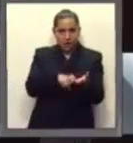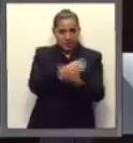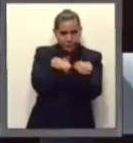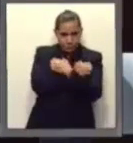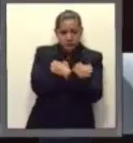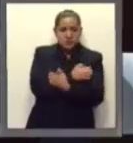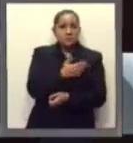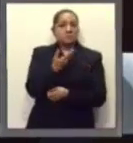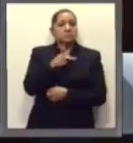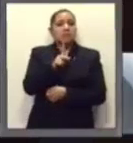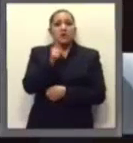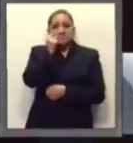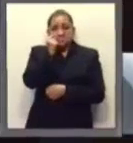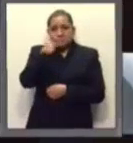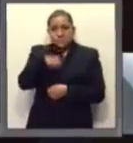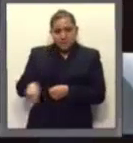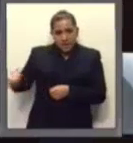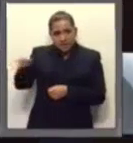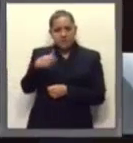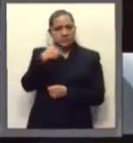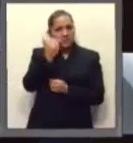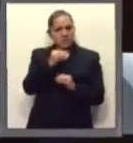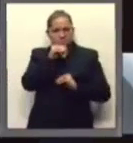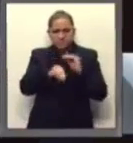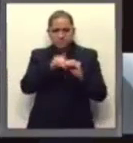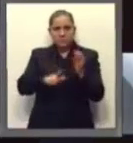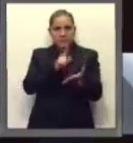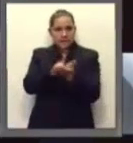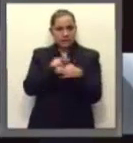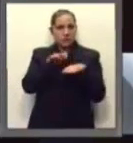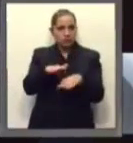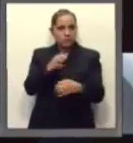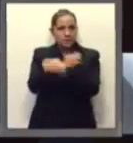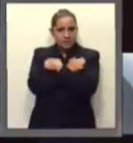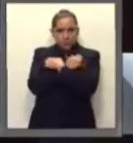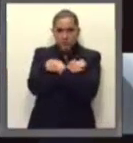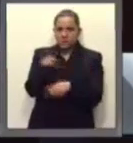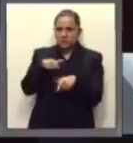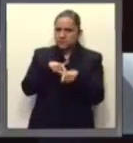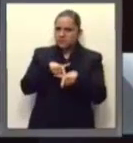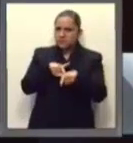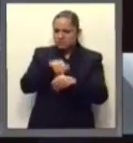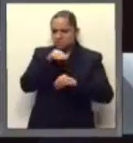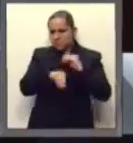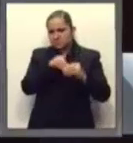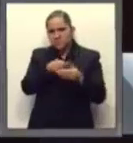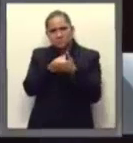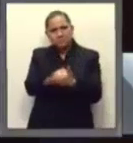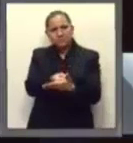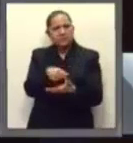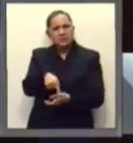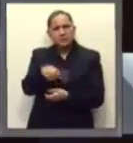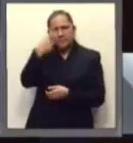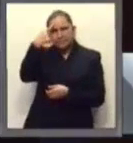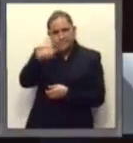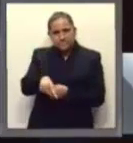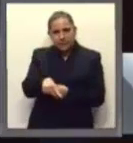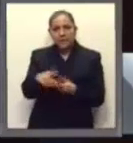las disposiciones incluidas en la reforma educativa, lo cierto es que está servido para hacer